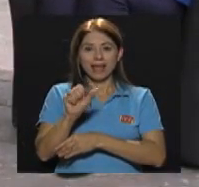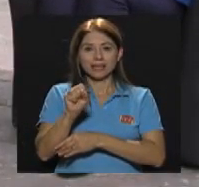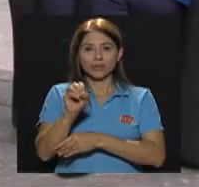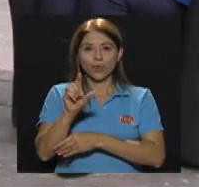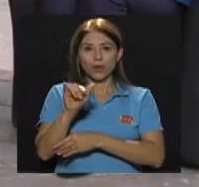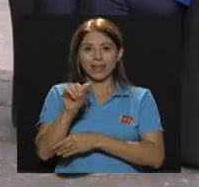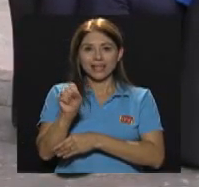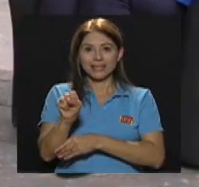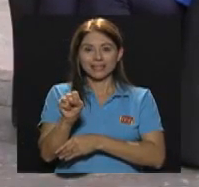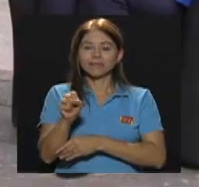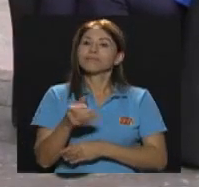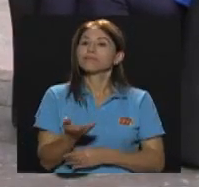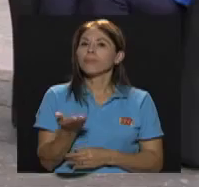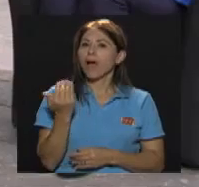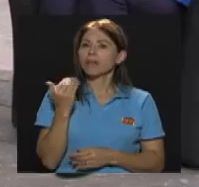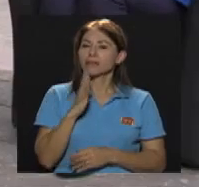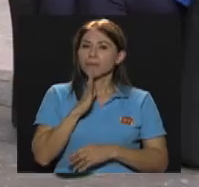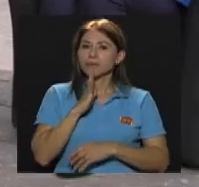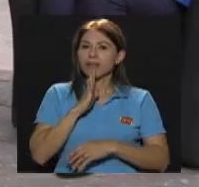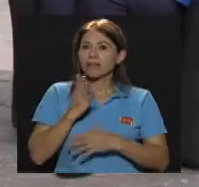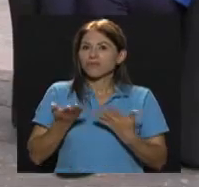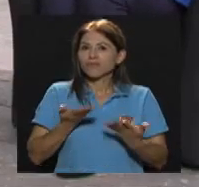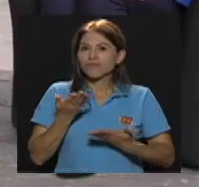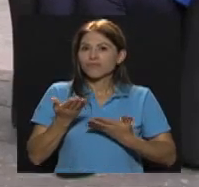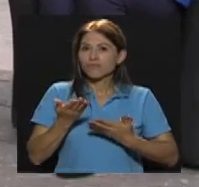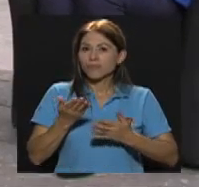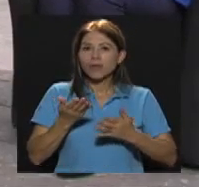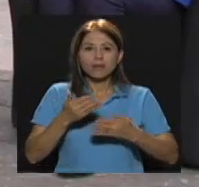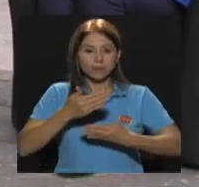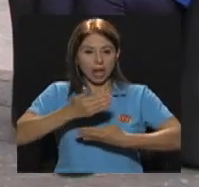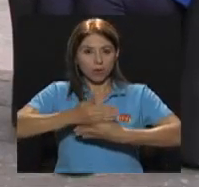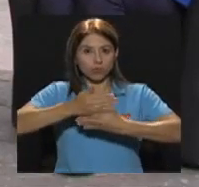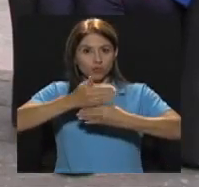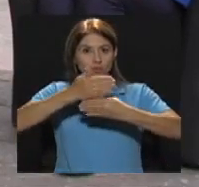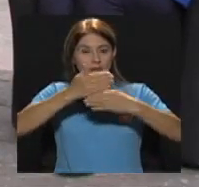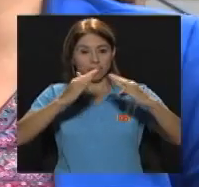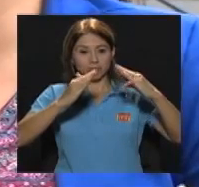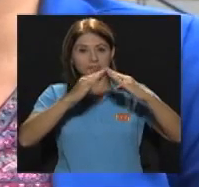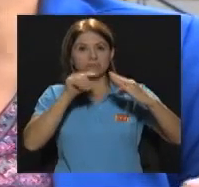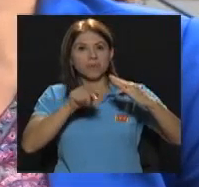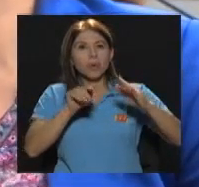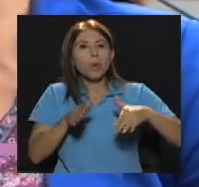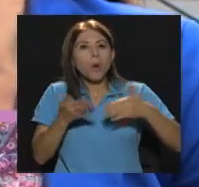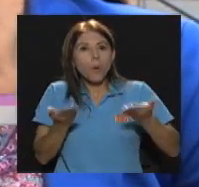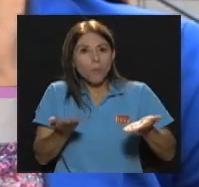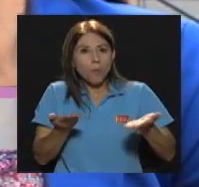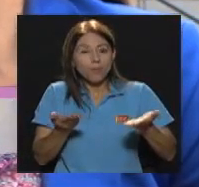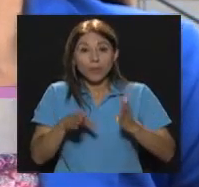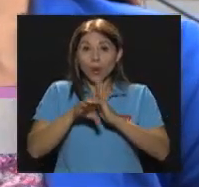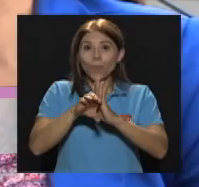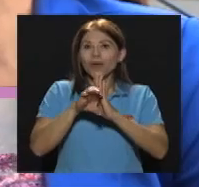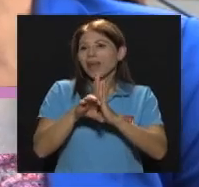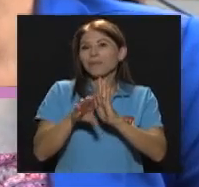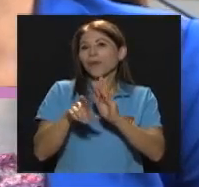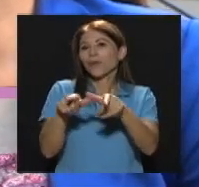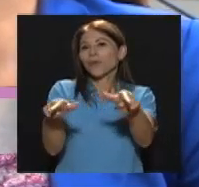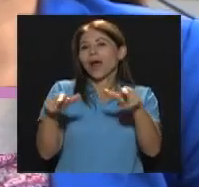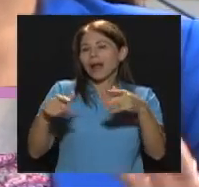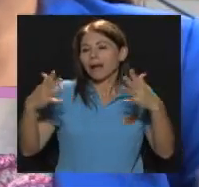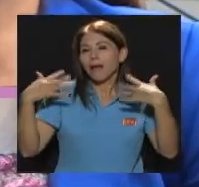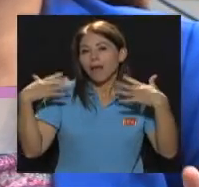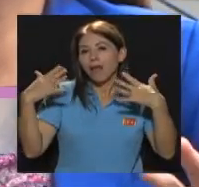Eugenia, anteriormente sobre cómo se debería de construir o qué deberíamos de contemplar para construir, por ejemplo, en Liberia. Ahora estábamos hablando